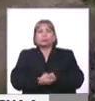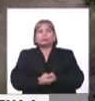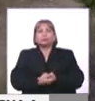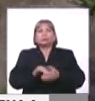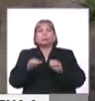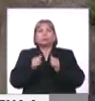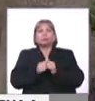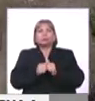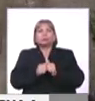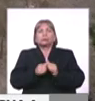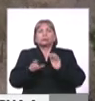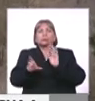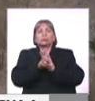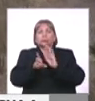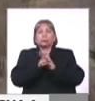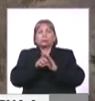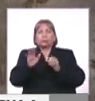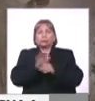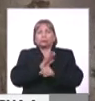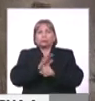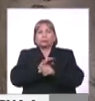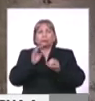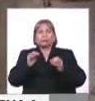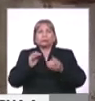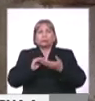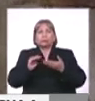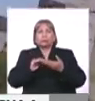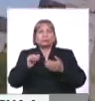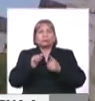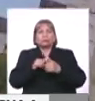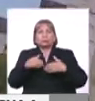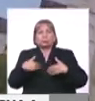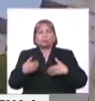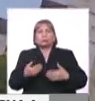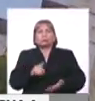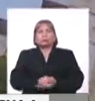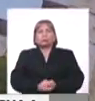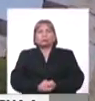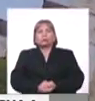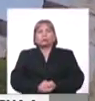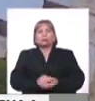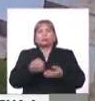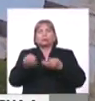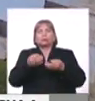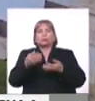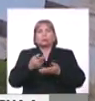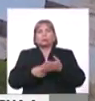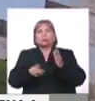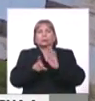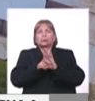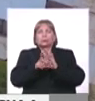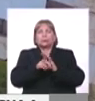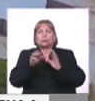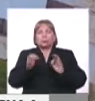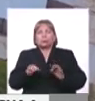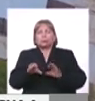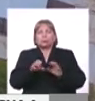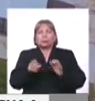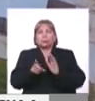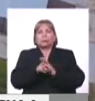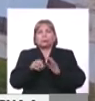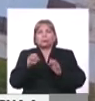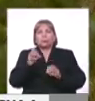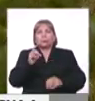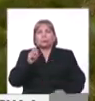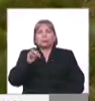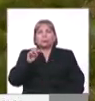recaído en el proyecto de ley que, con texto sustitutorio, propone la ley que modifica el decreto legislativo que aprueba la Ley General de